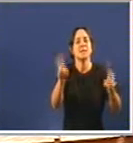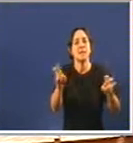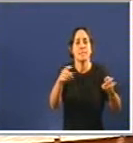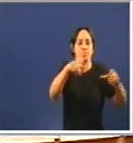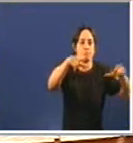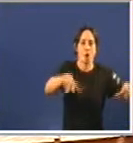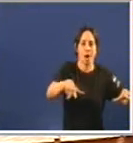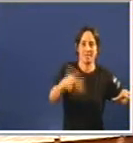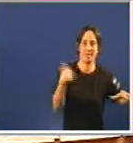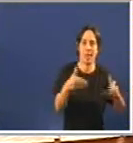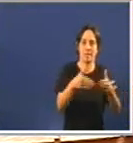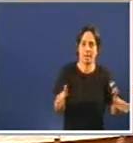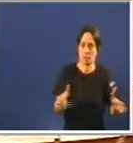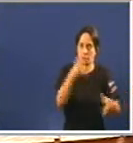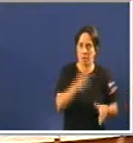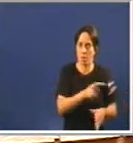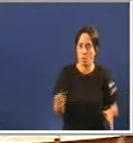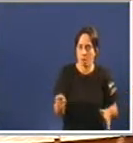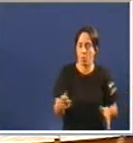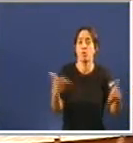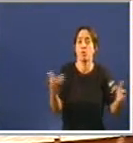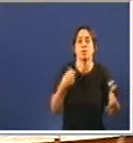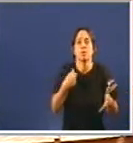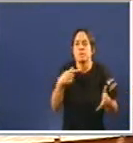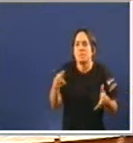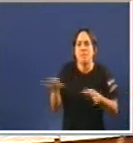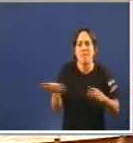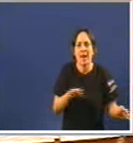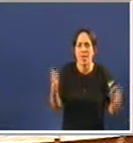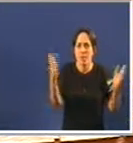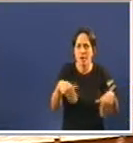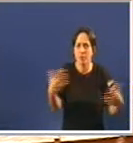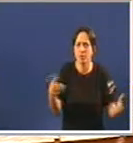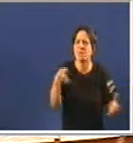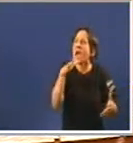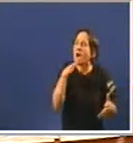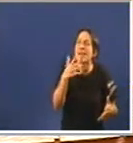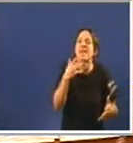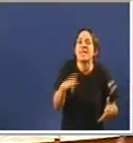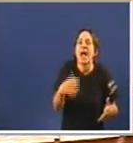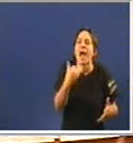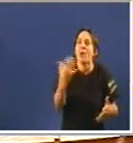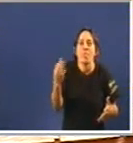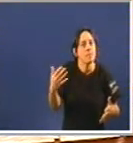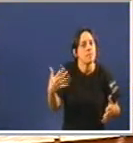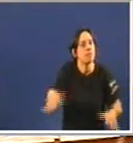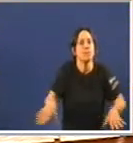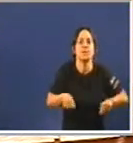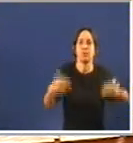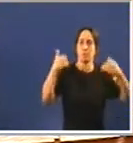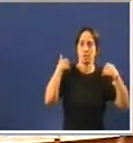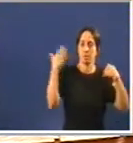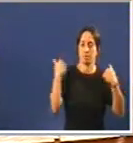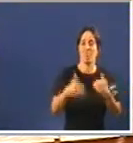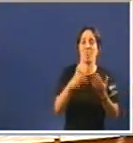polo tanto, se non está listo, alguén terá que asumir esas responsabilidades. O propio día da visita, o día 1 pola